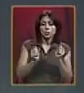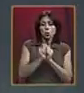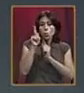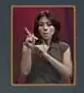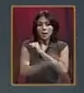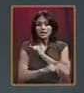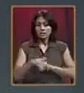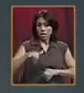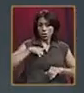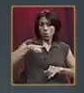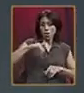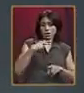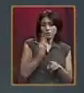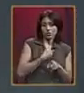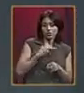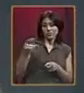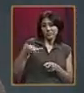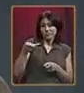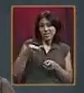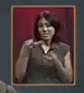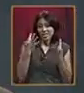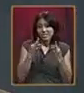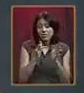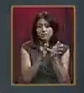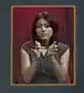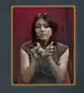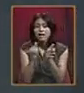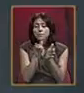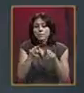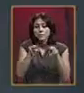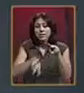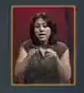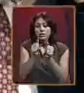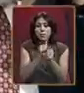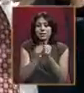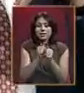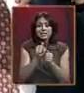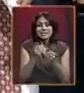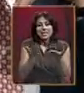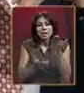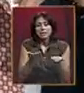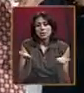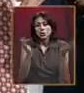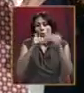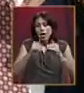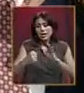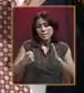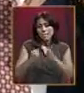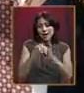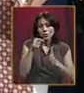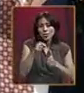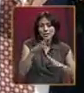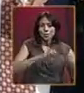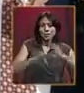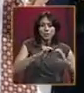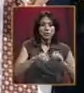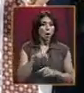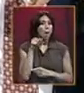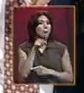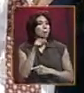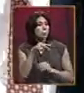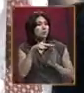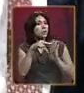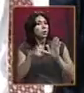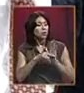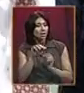estamos tratando de explotar las mismas ventajas competitivas y probablemente no hay mayor impacto de ese comercio. Entonces yo creo... Se saca usted un 10 en la... Si le hago esa